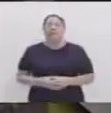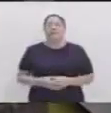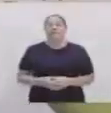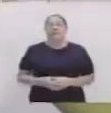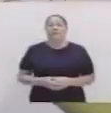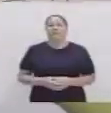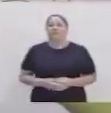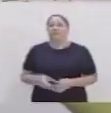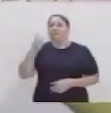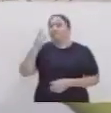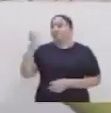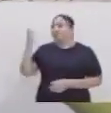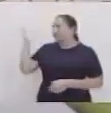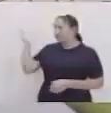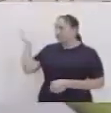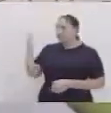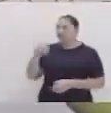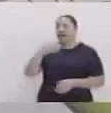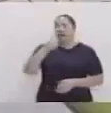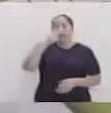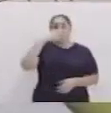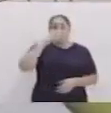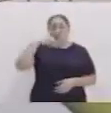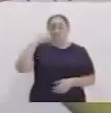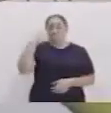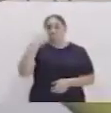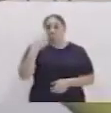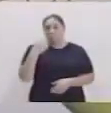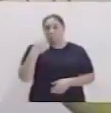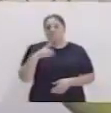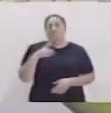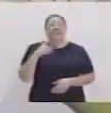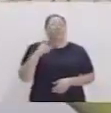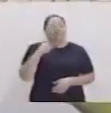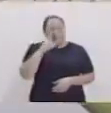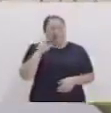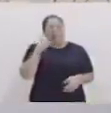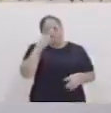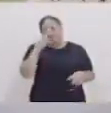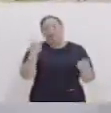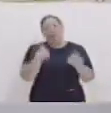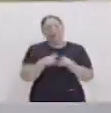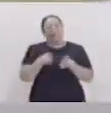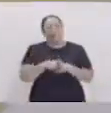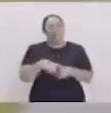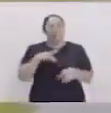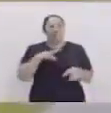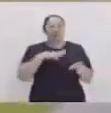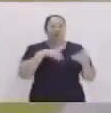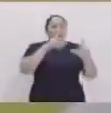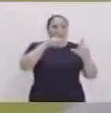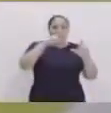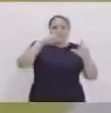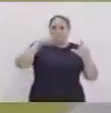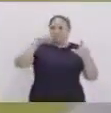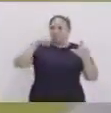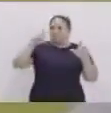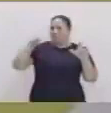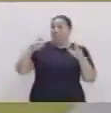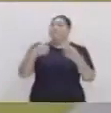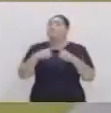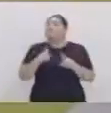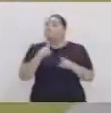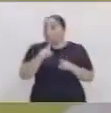máxima que tienen estos átomos a la hora de vibrar y determinada frecuencia, pero cuando aumentamos la temperatura, esta amplitud